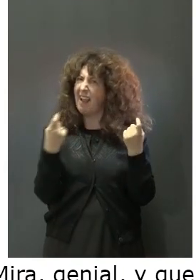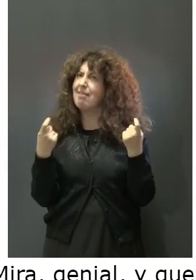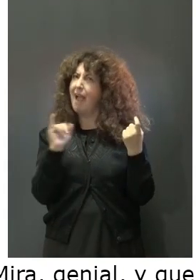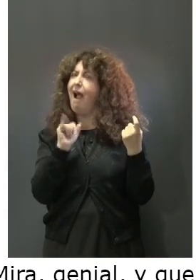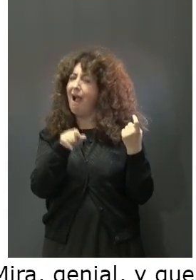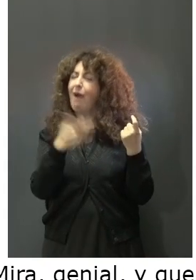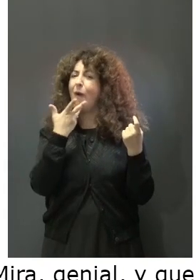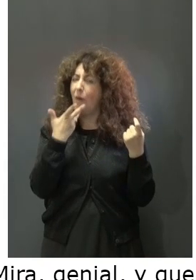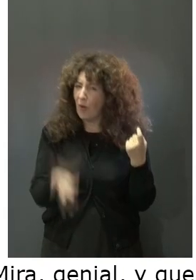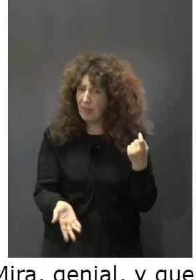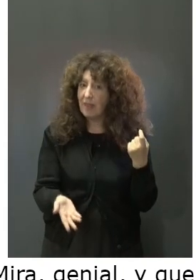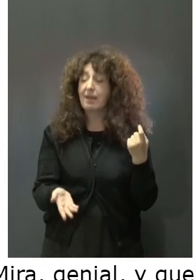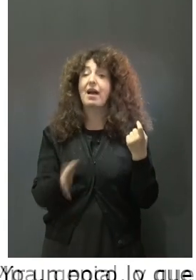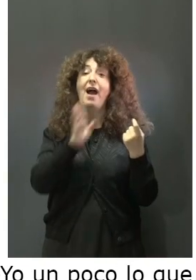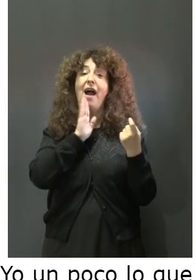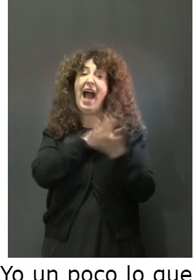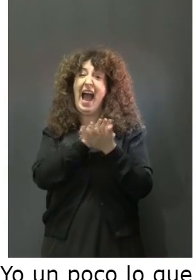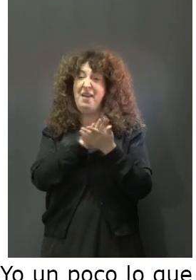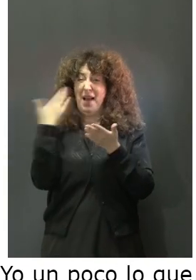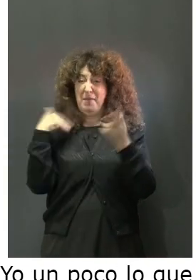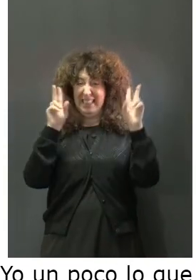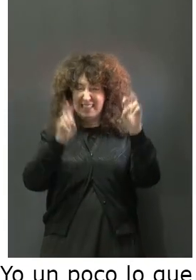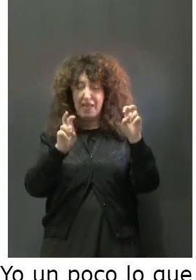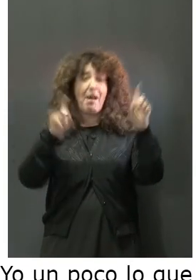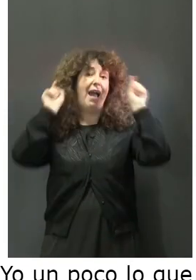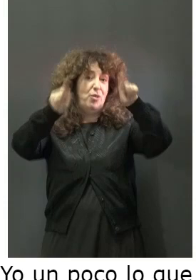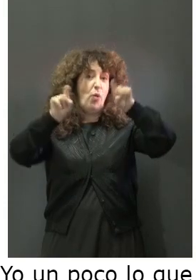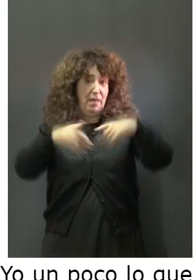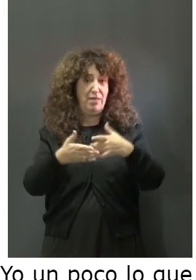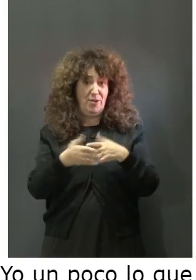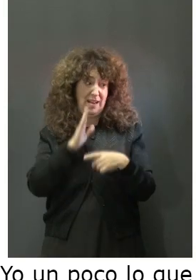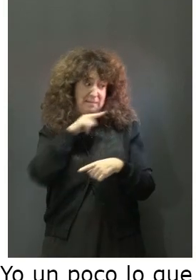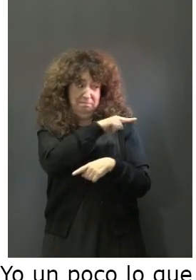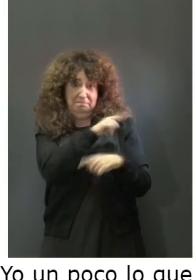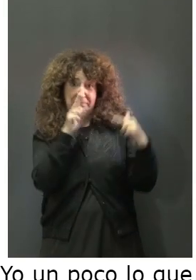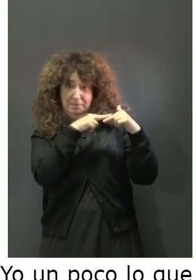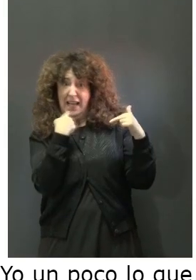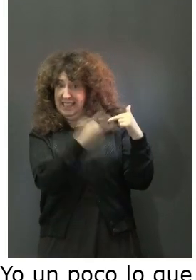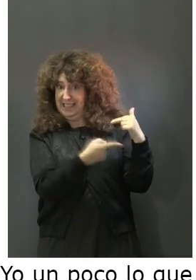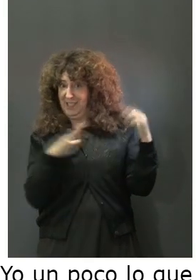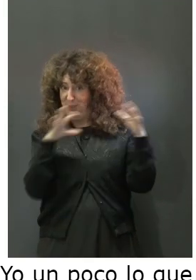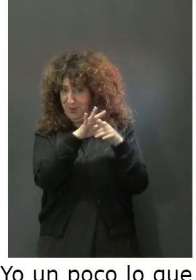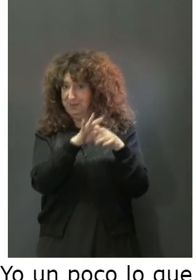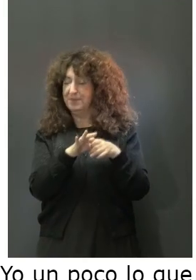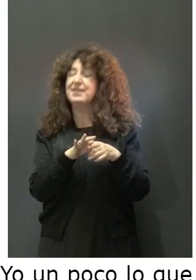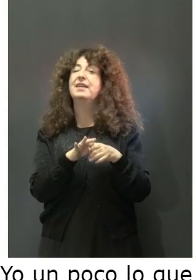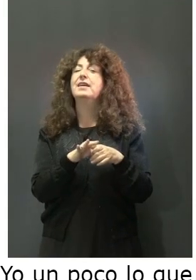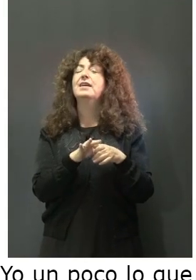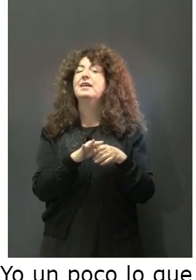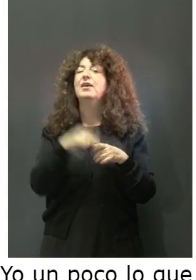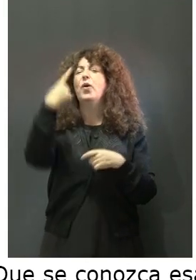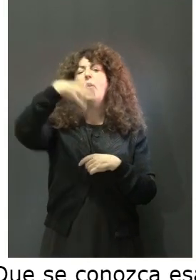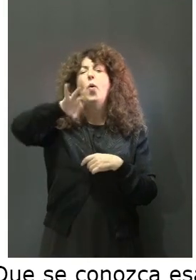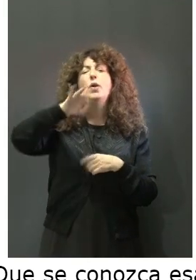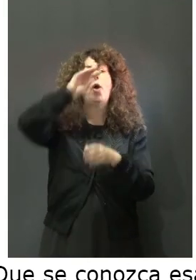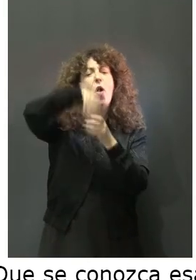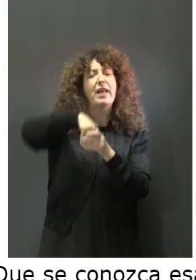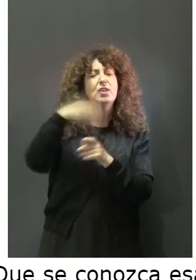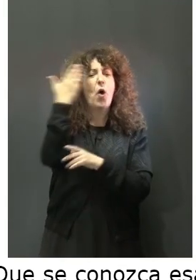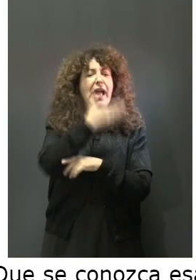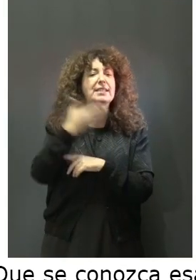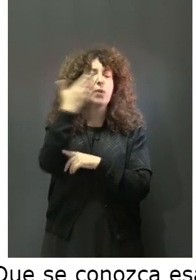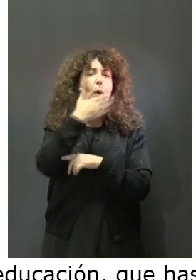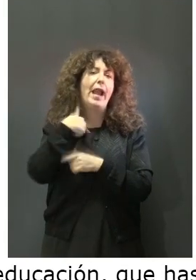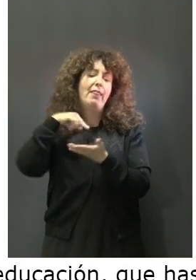necesidad. Y también lo comentaba con el tema de la educación que has dicho. No solo en las escuelas